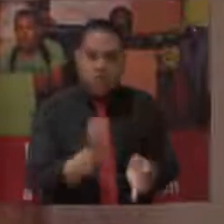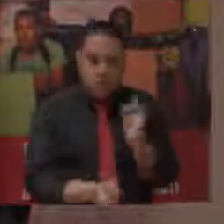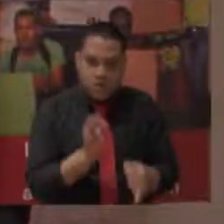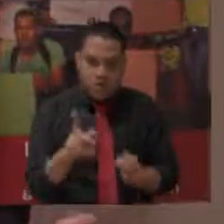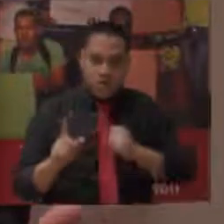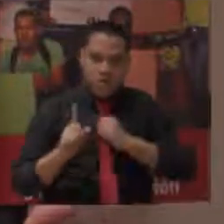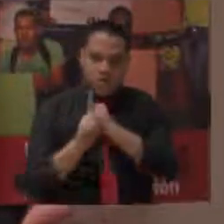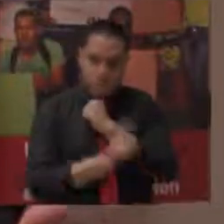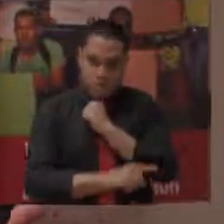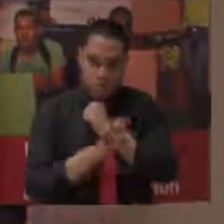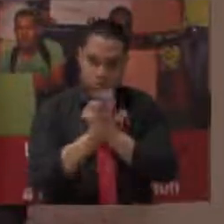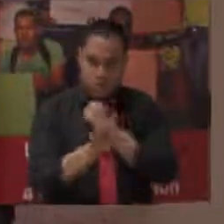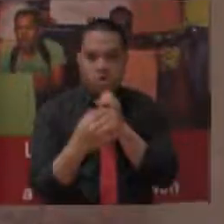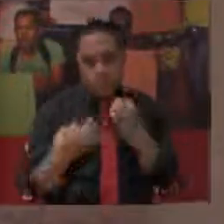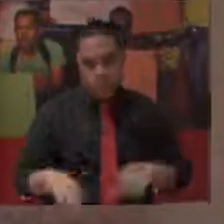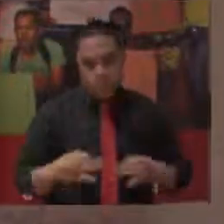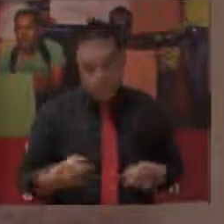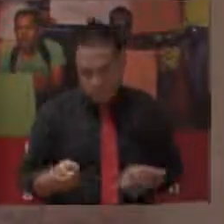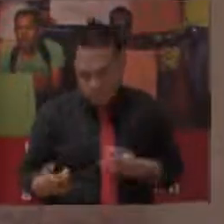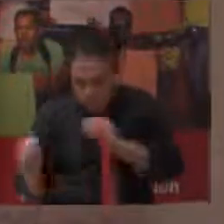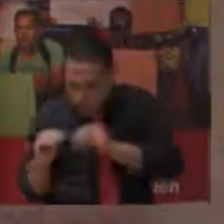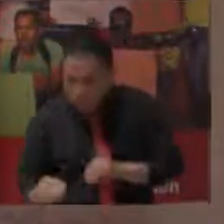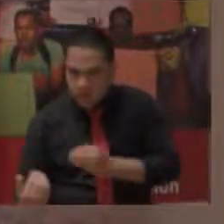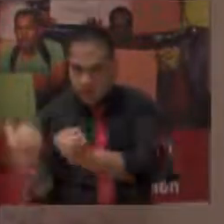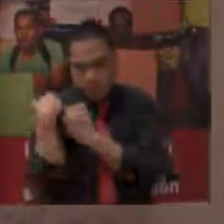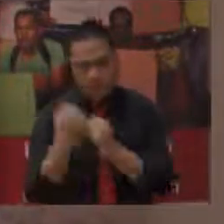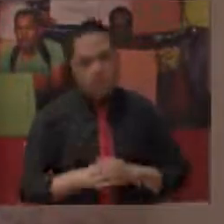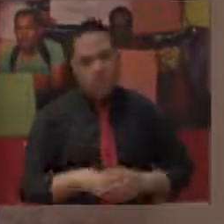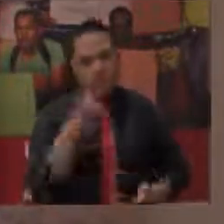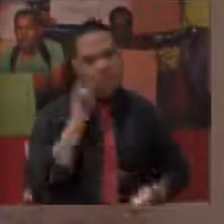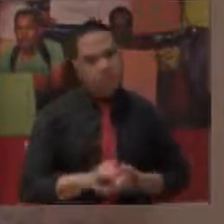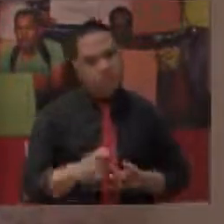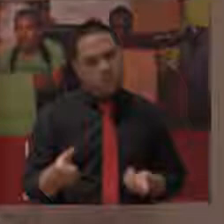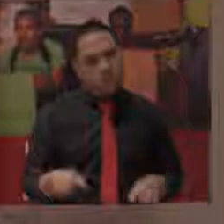penales ordinarios. Entonces, es clave poder